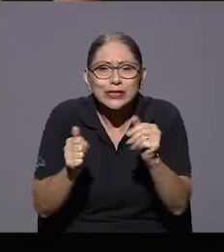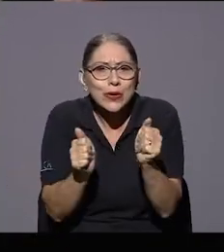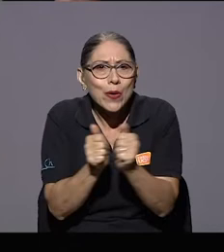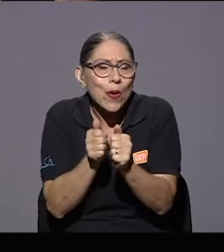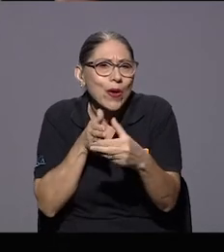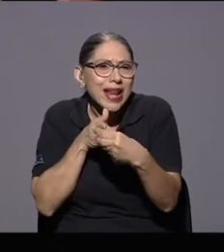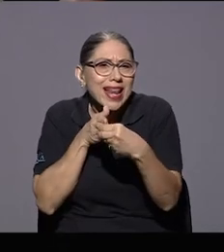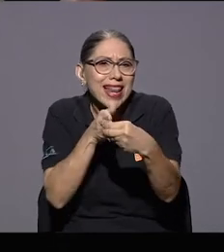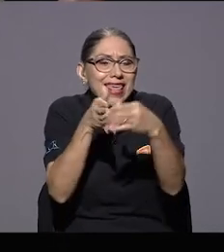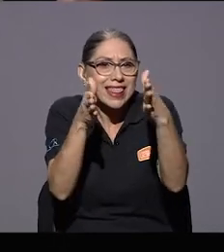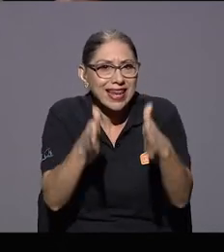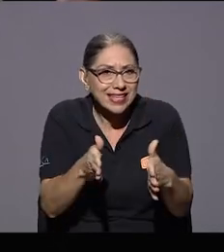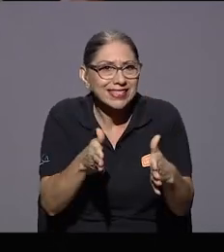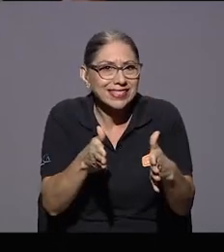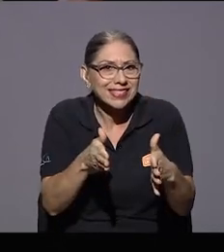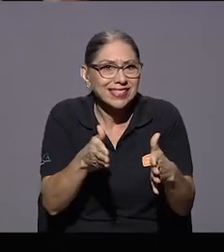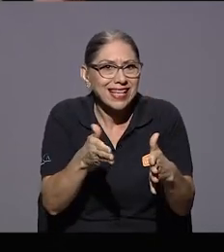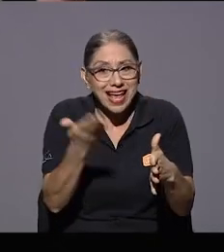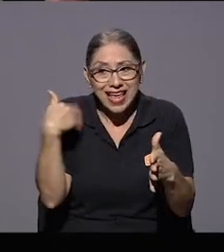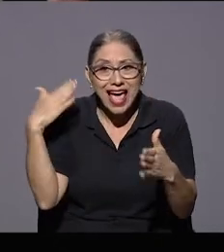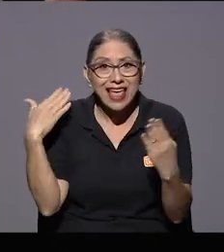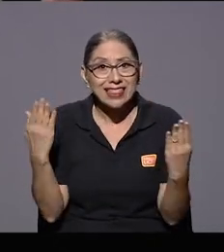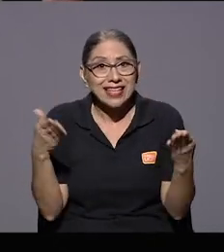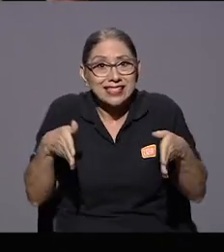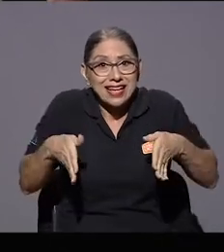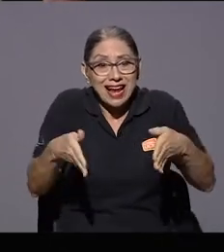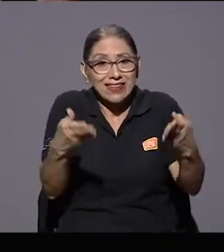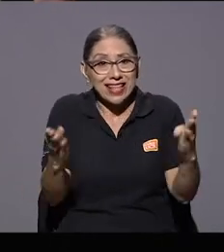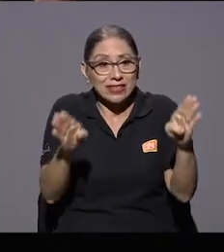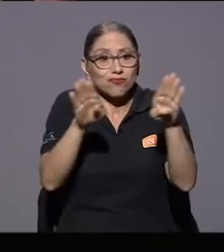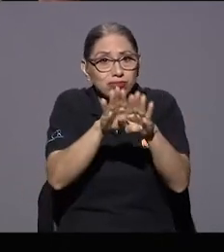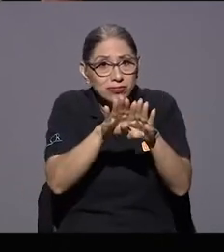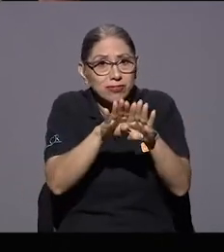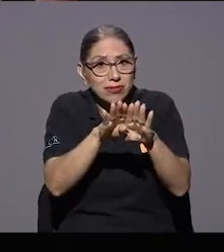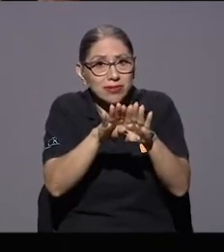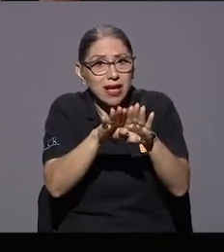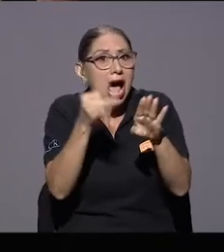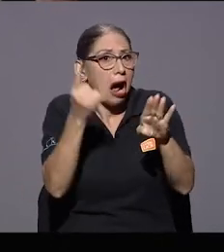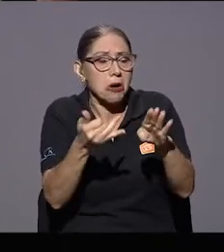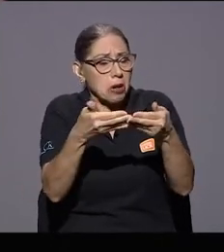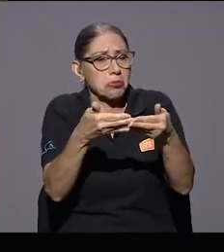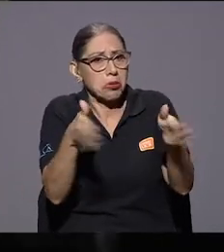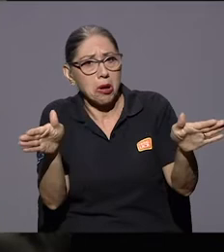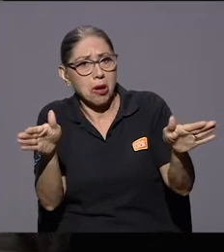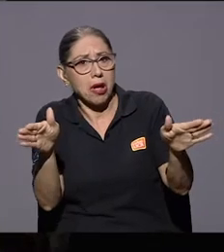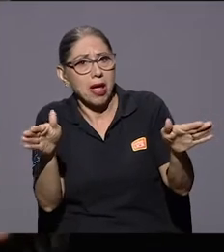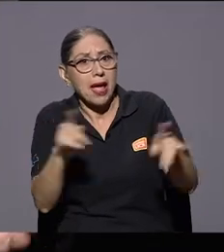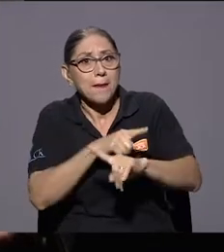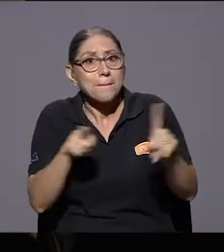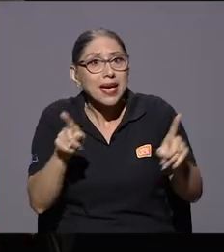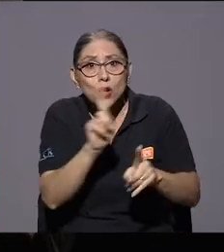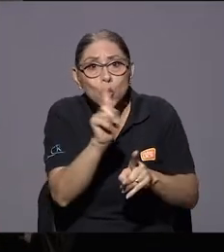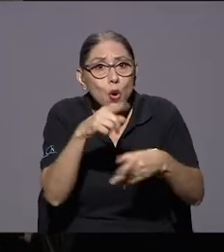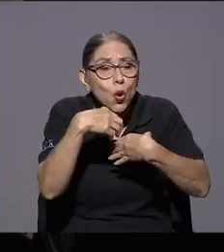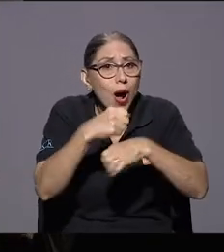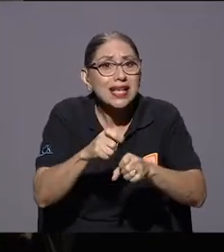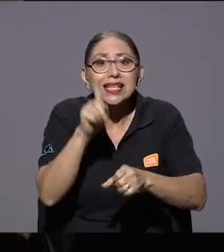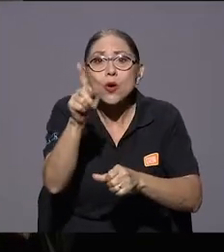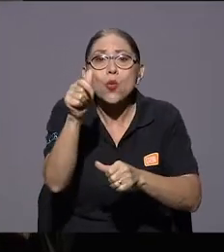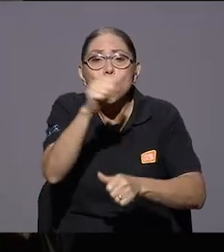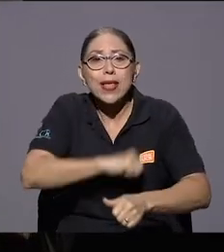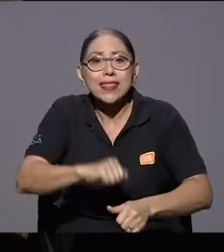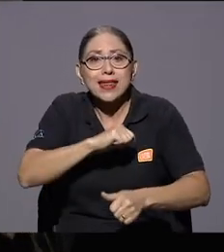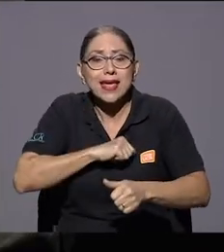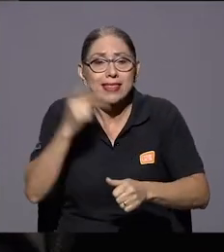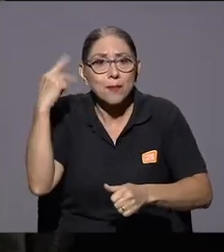líderes que estaban haciendo cierre de carreteras y demás de rescate nacional, pero no lo hace un dirigente político.